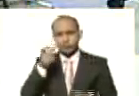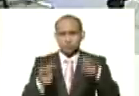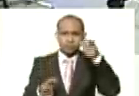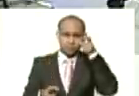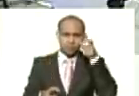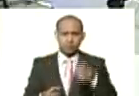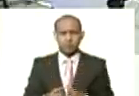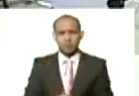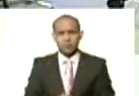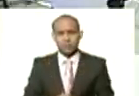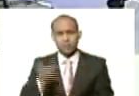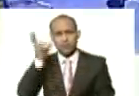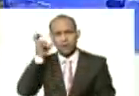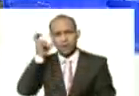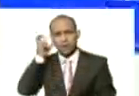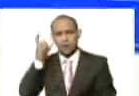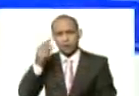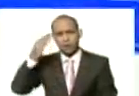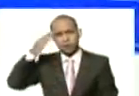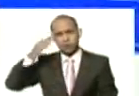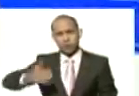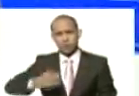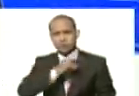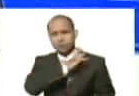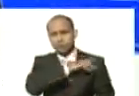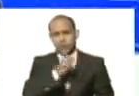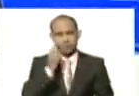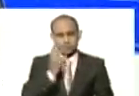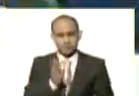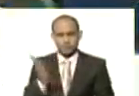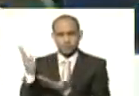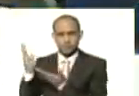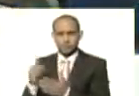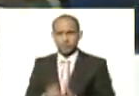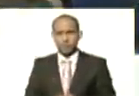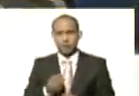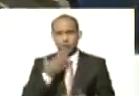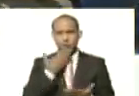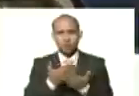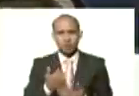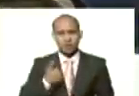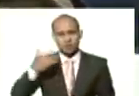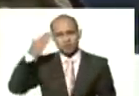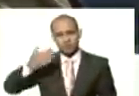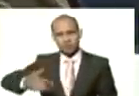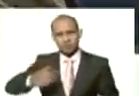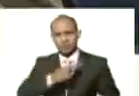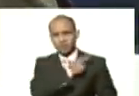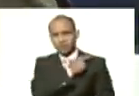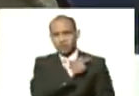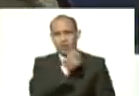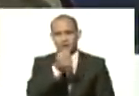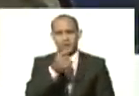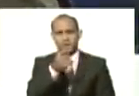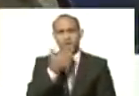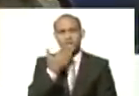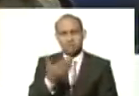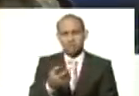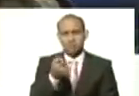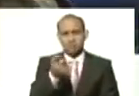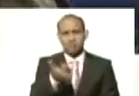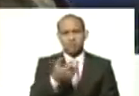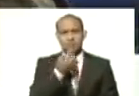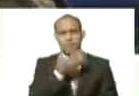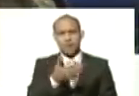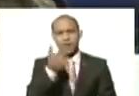mosca, y vamos a escuchar al Comandante Estratégico Operacional. Adelante. Muchas gracias, mi comandante en jefe. Como usted bien lo decía, nosotros,